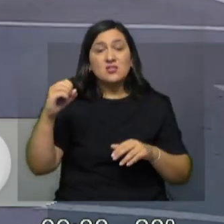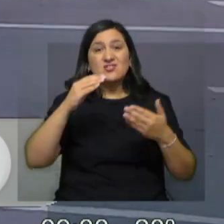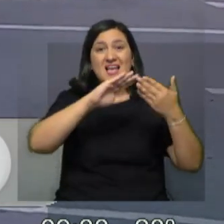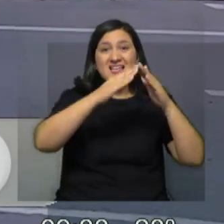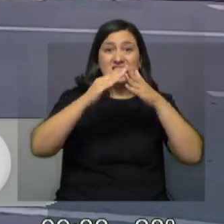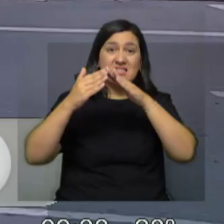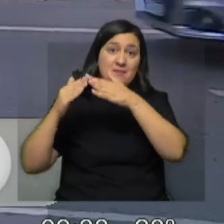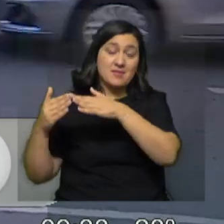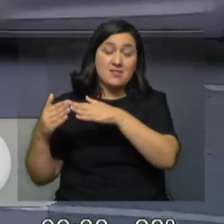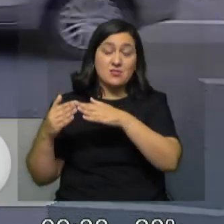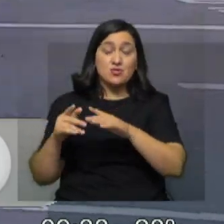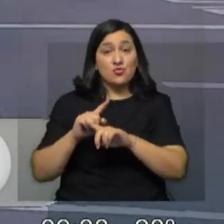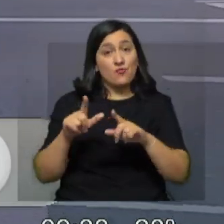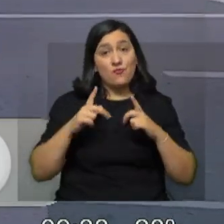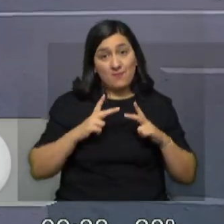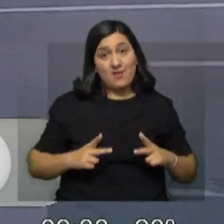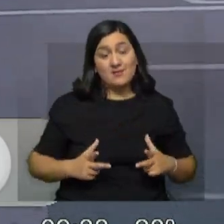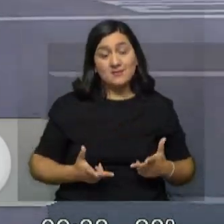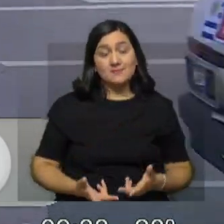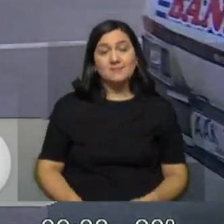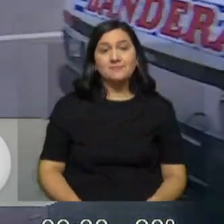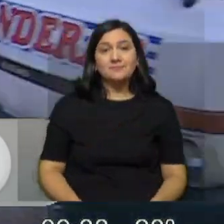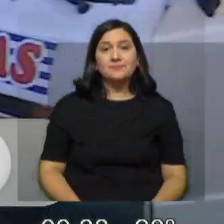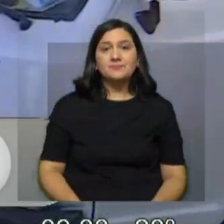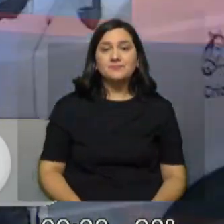asentamientos irregulares en todo el territorio nacional.